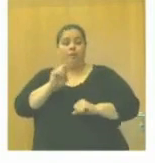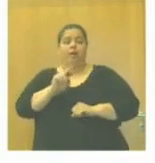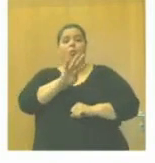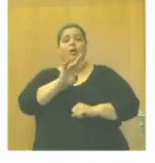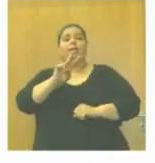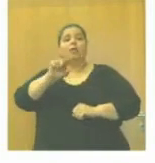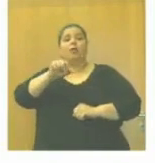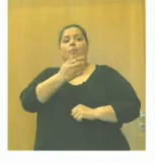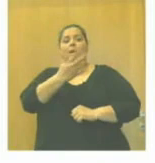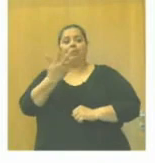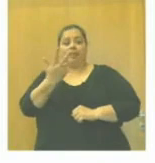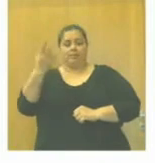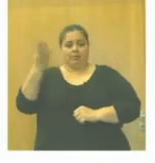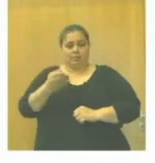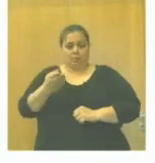42.3%